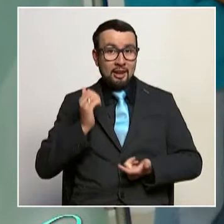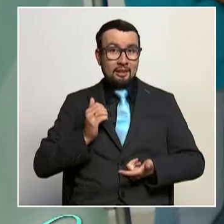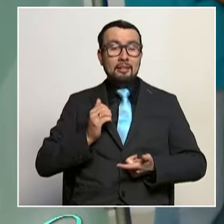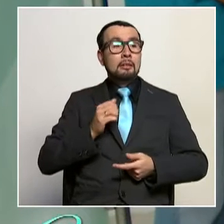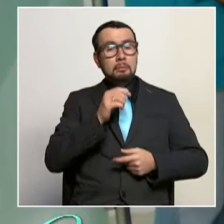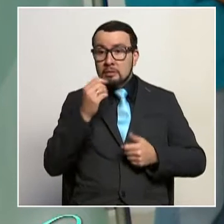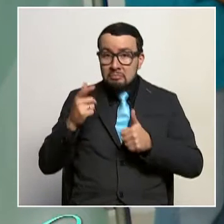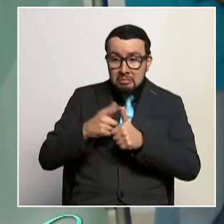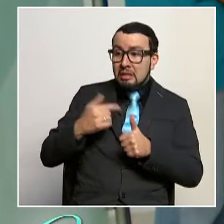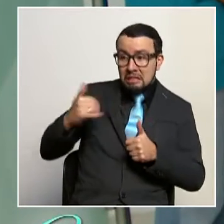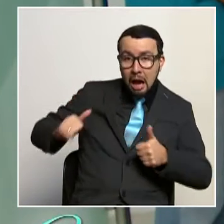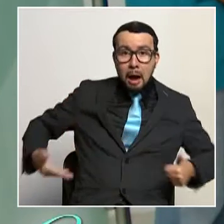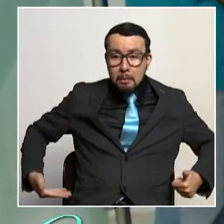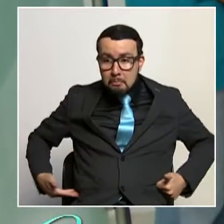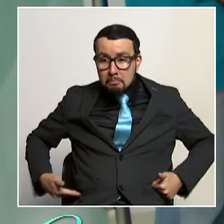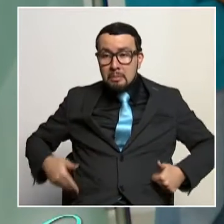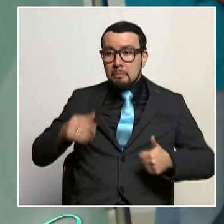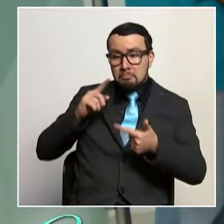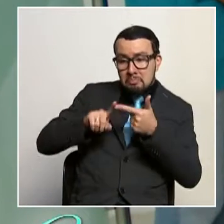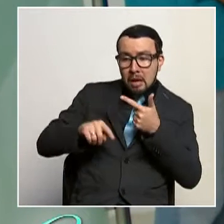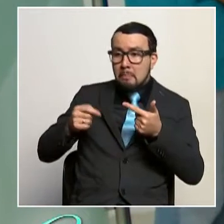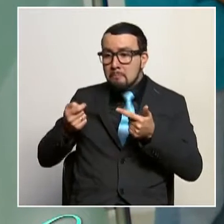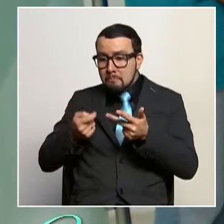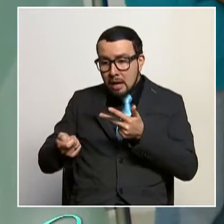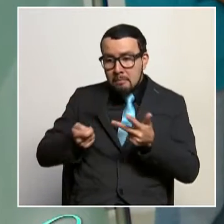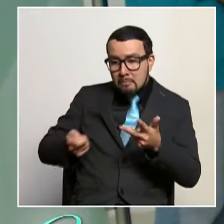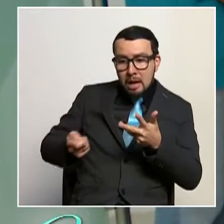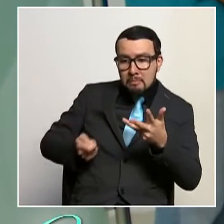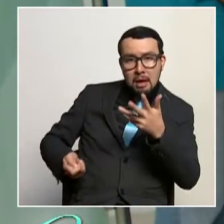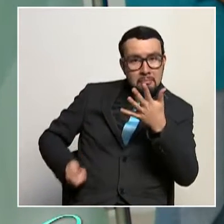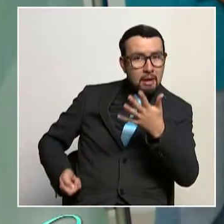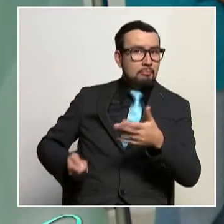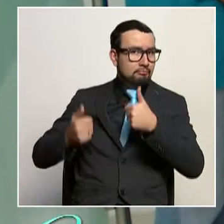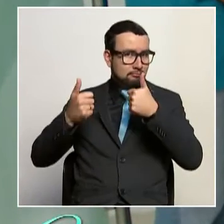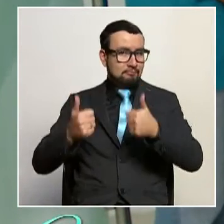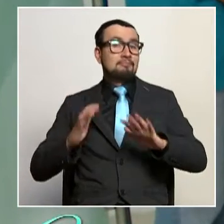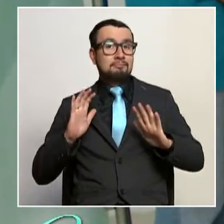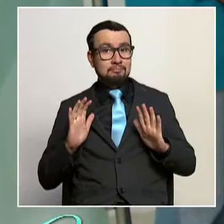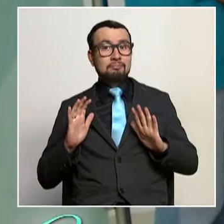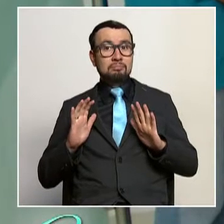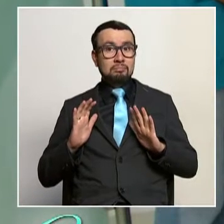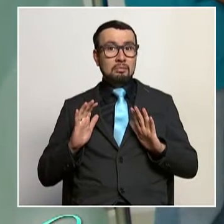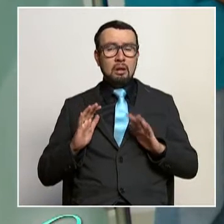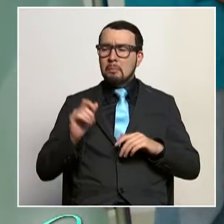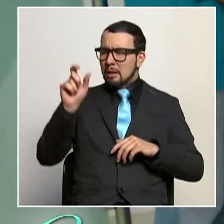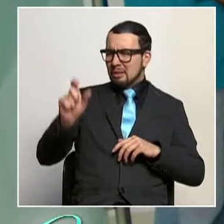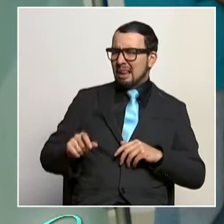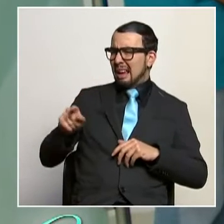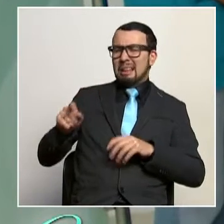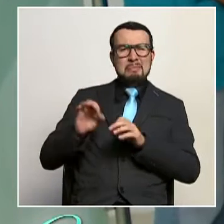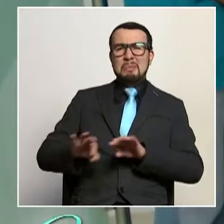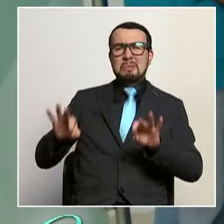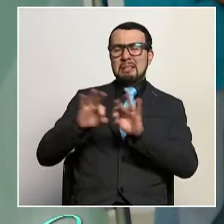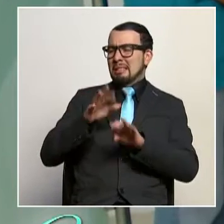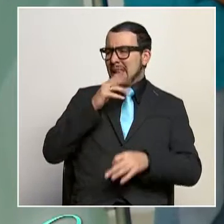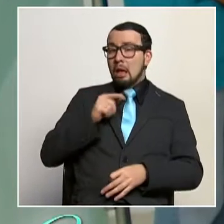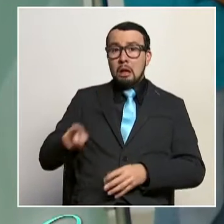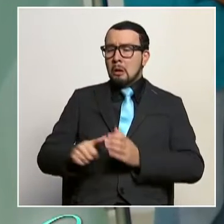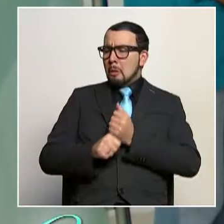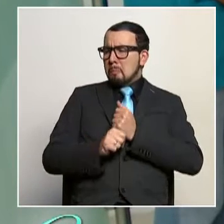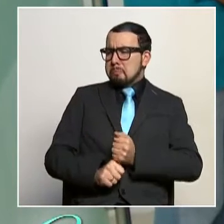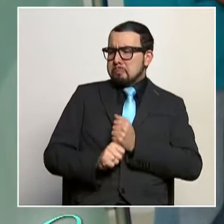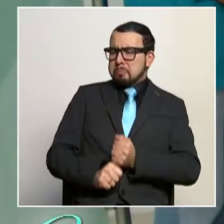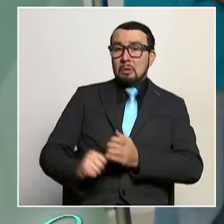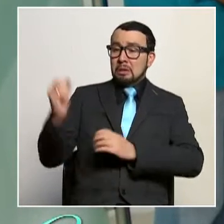vio el urólogo, ya lo vio una cantidad de médicos, empezando que para nadie era importante, no, pues ya como da el cuerpo cada 5 días,